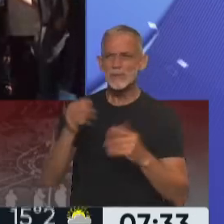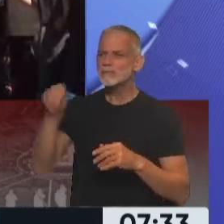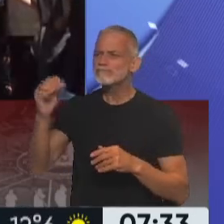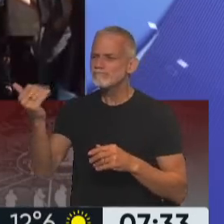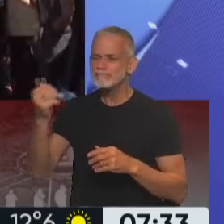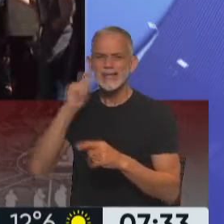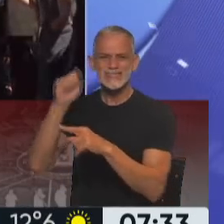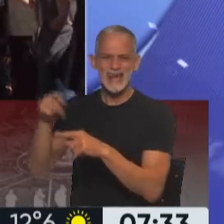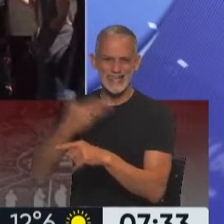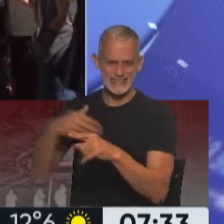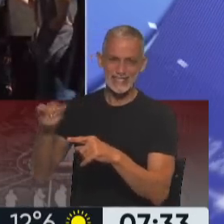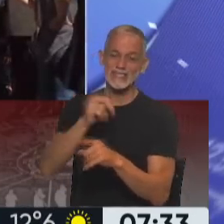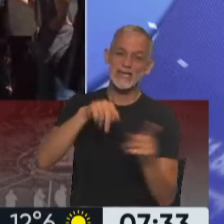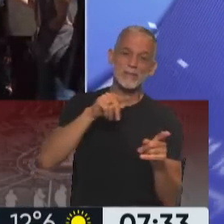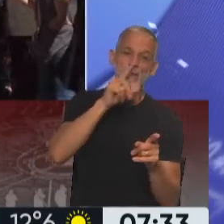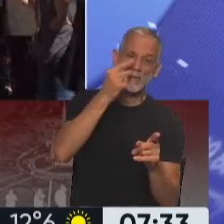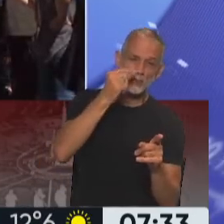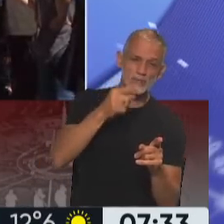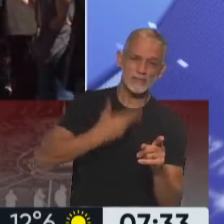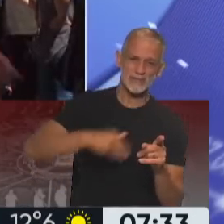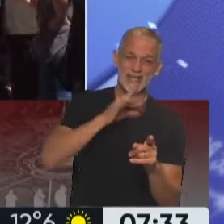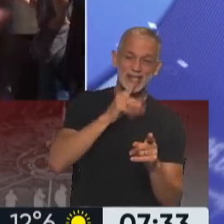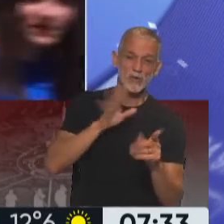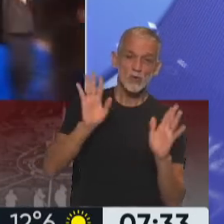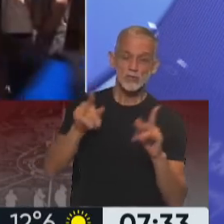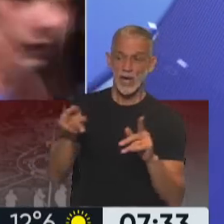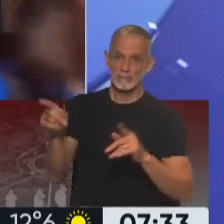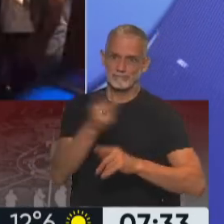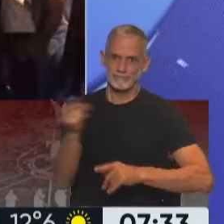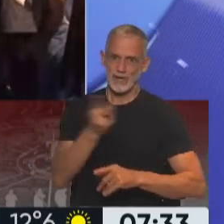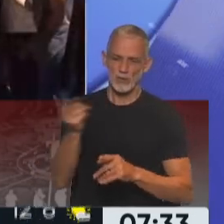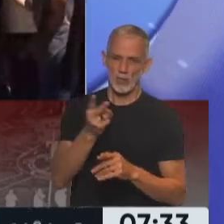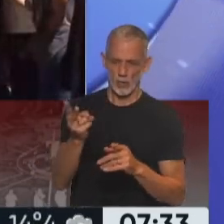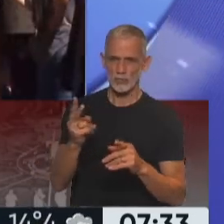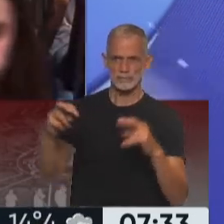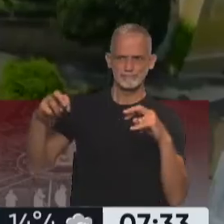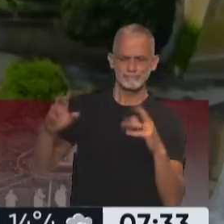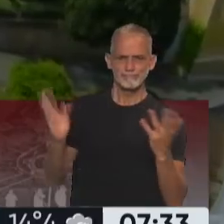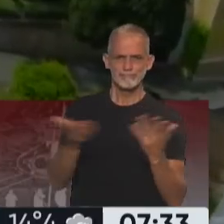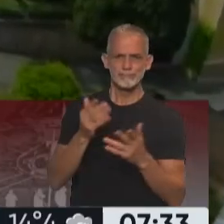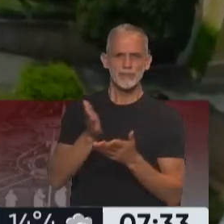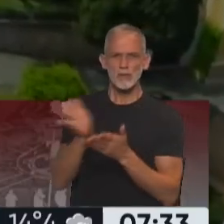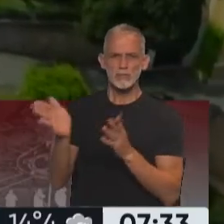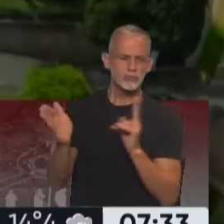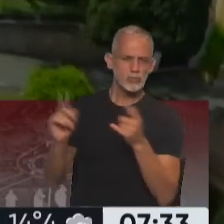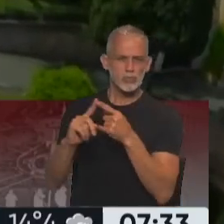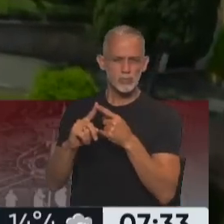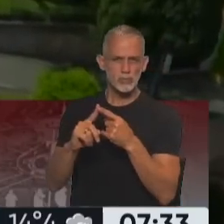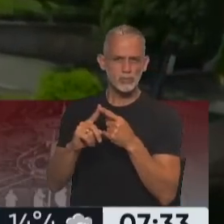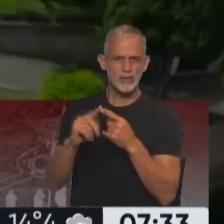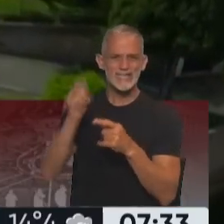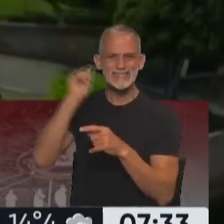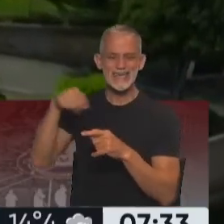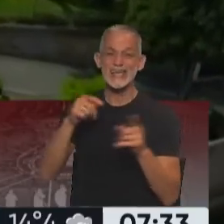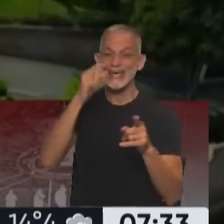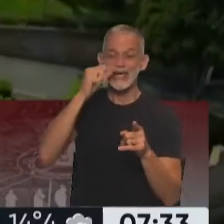Zelensky como con Putin y ambos lo despidieron, bueno, en el caso de Zelensky, además que participó del funeral, pero Putin que